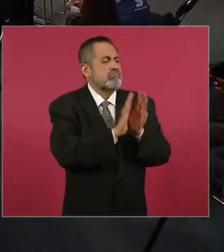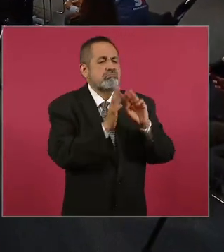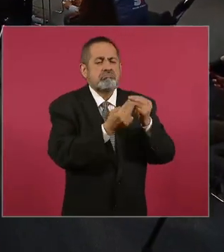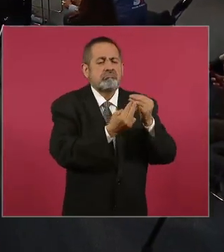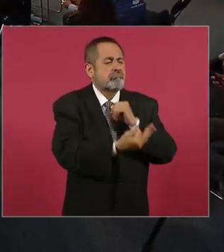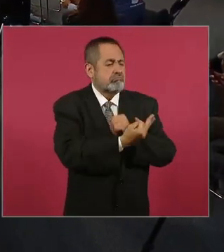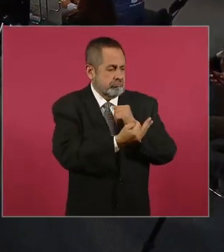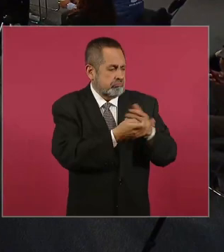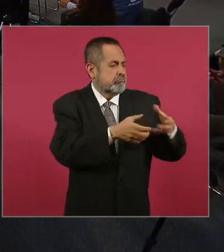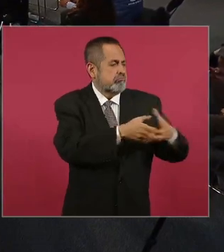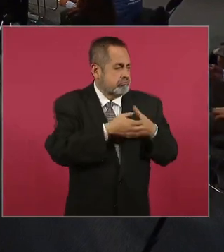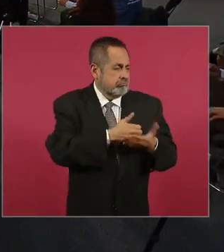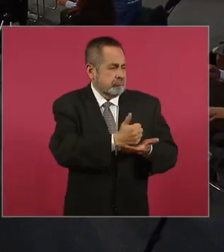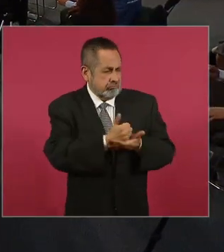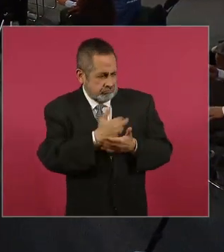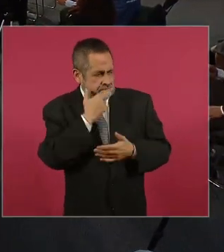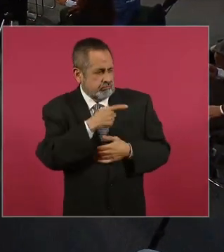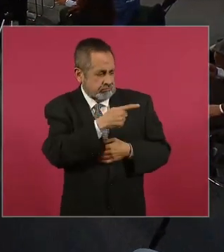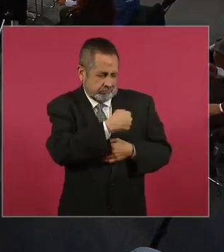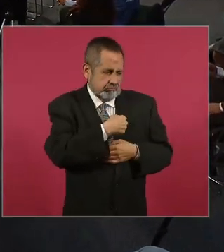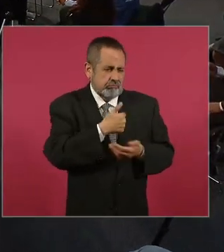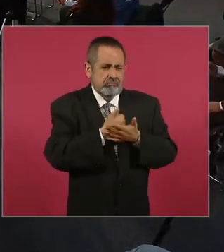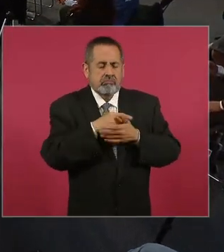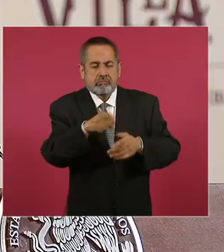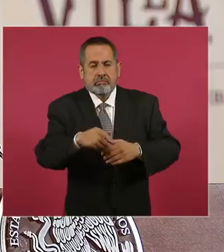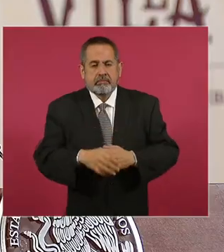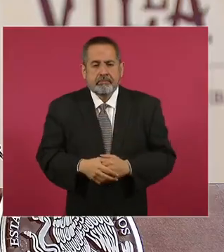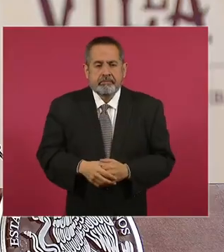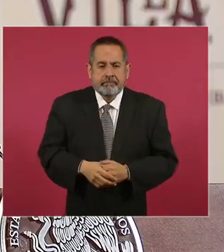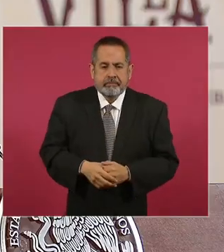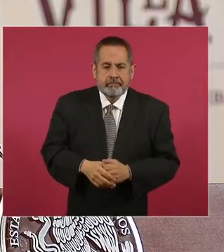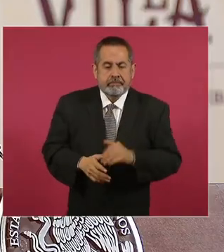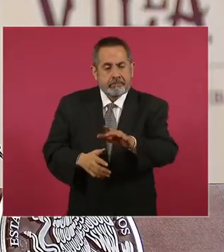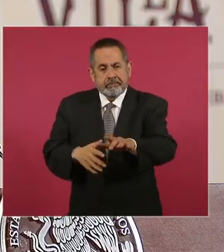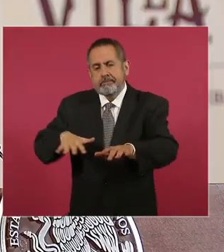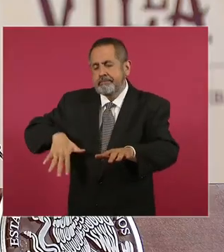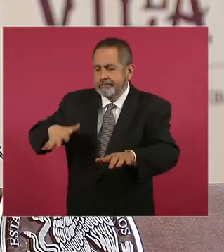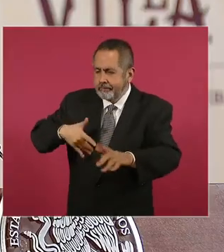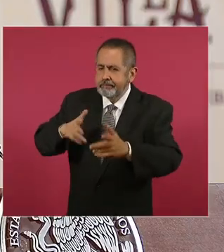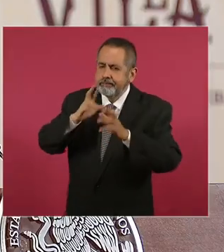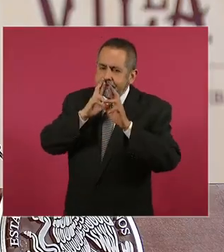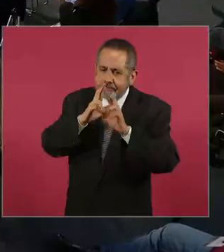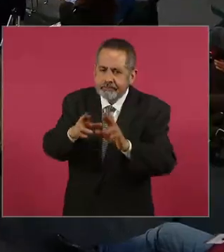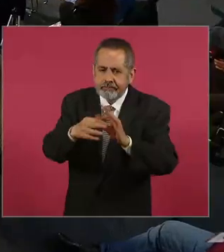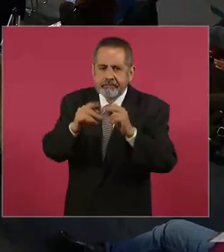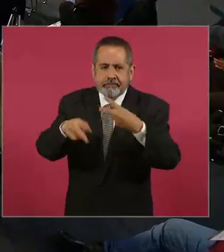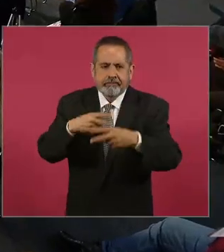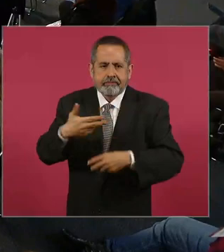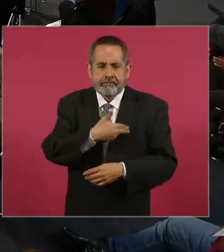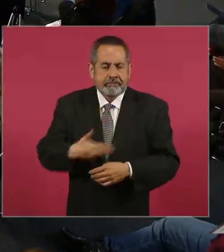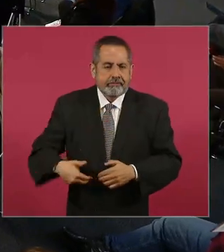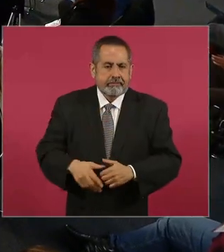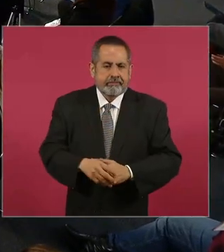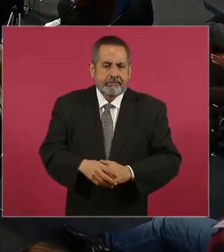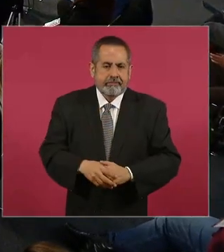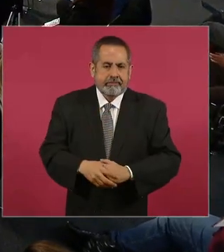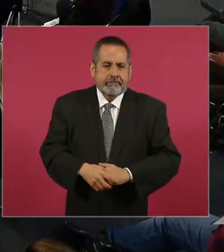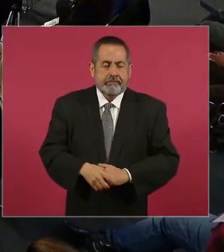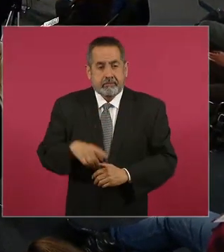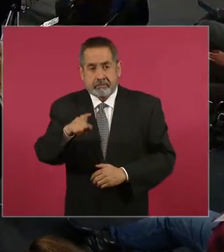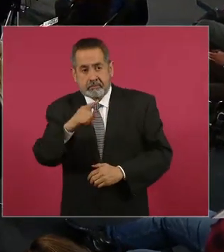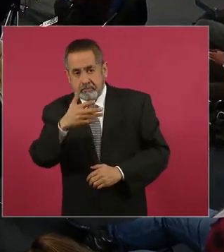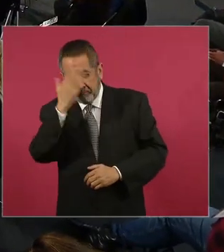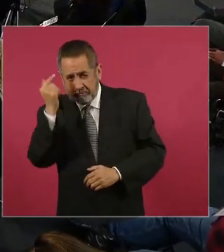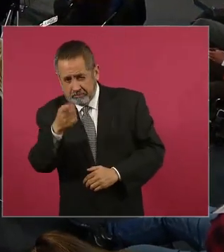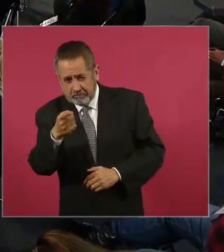porque entre comillas les hacen una justicia más pronta. Eso ya se lo contestó el señor presidente. No, entonces usted no sabe de eso.